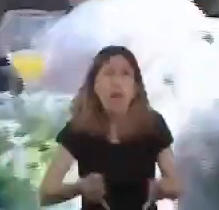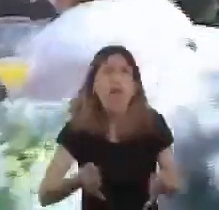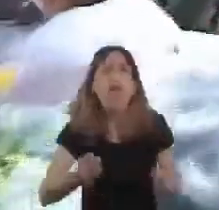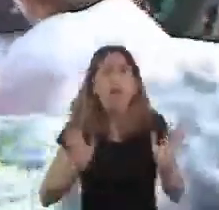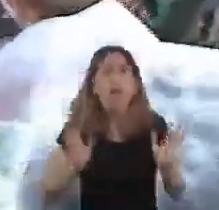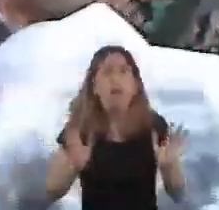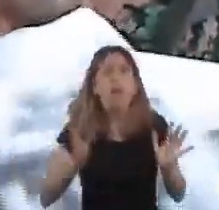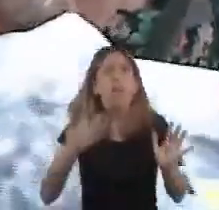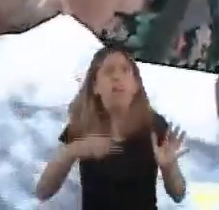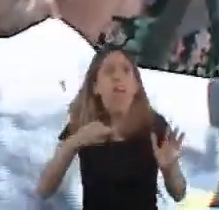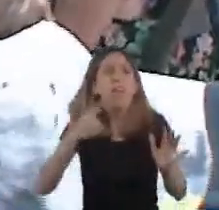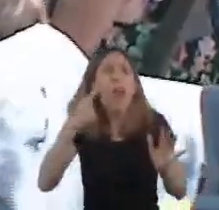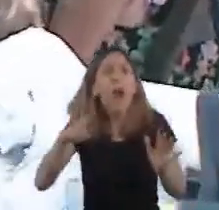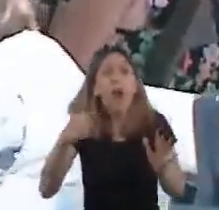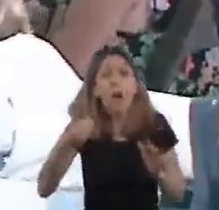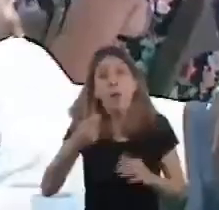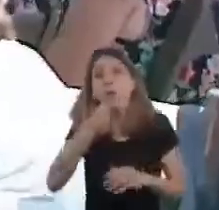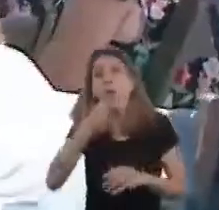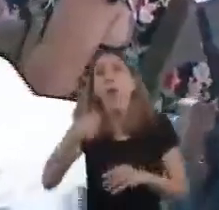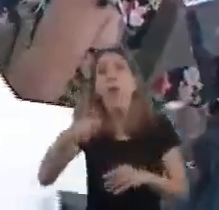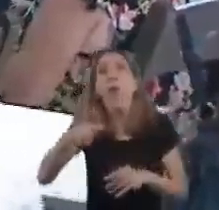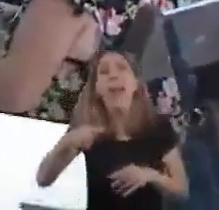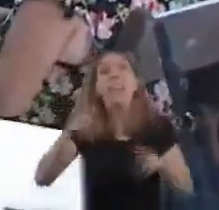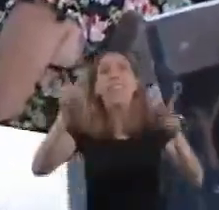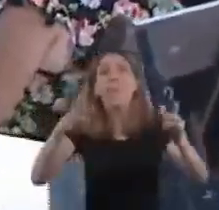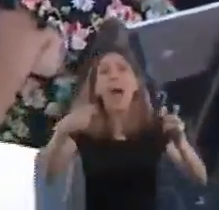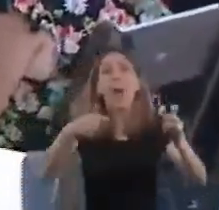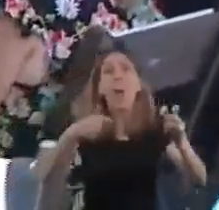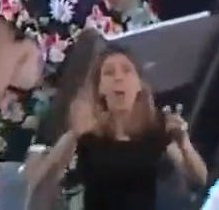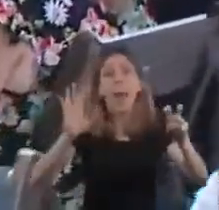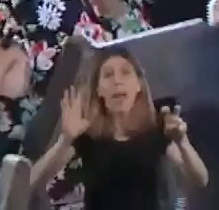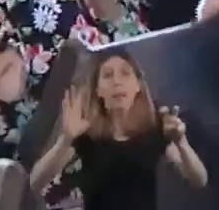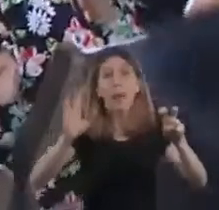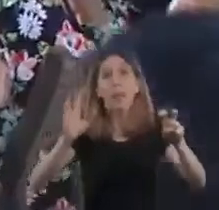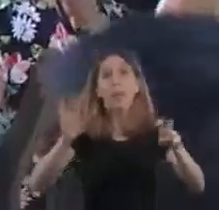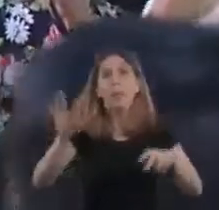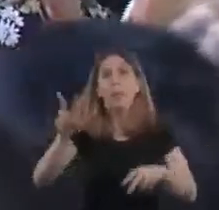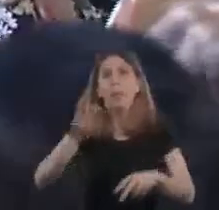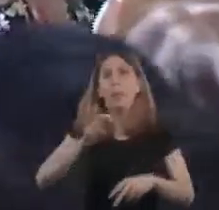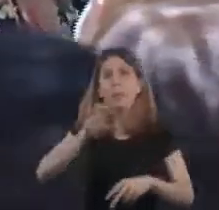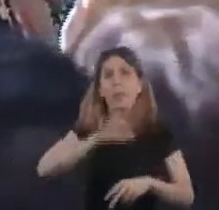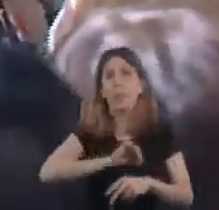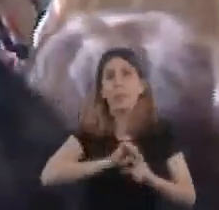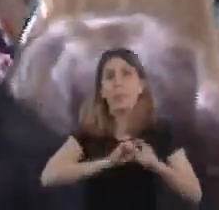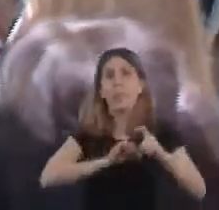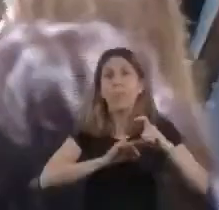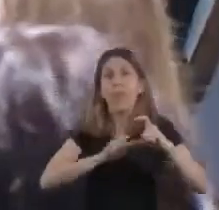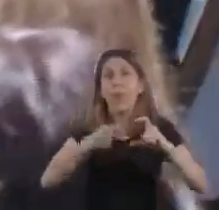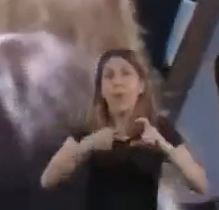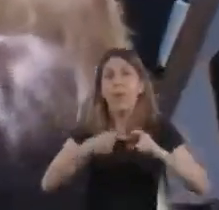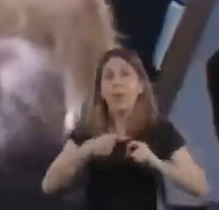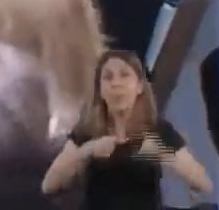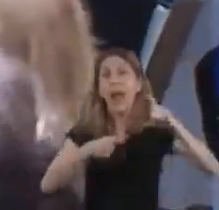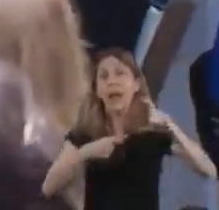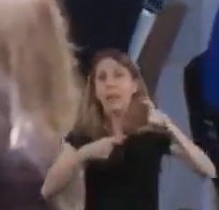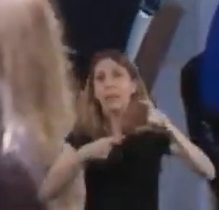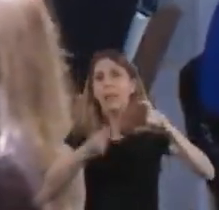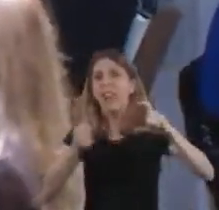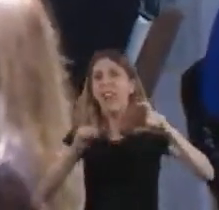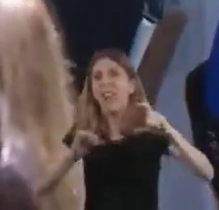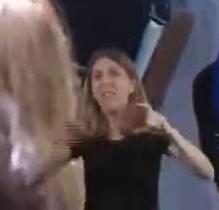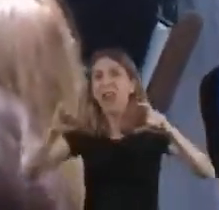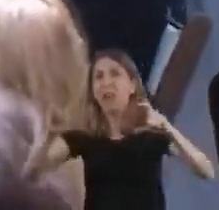tenemos que lograr que las jubilaciones aumenten más que la inflación y poco a poco vayan recuperando